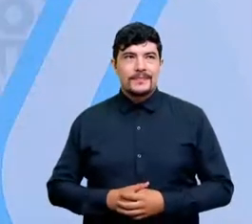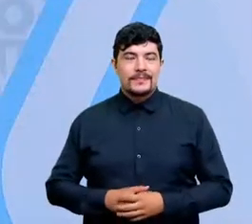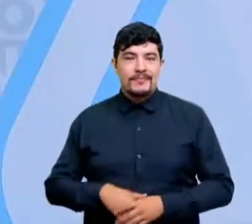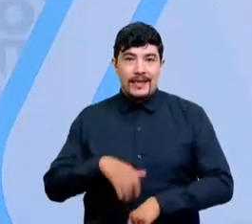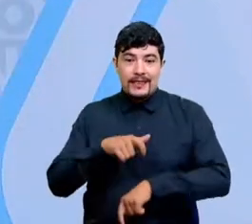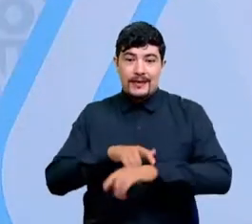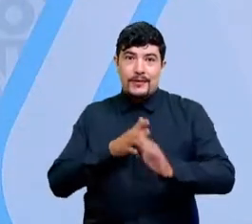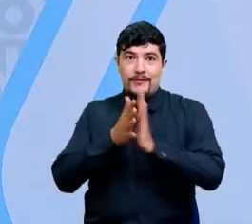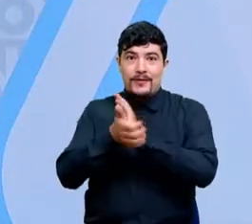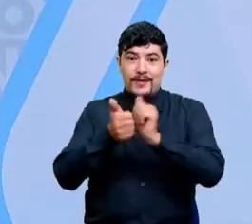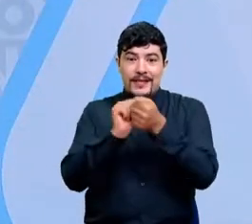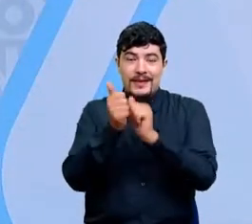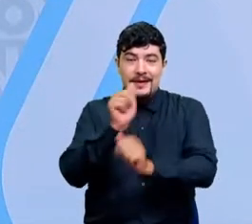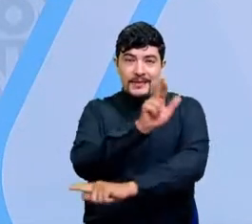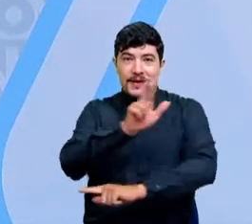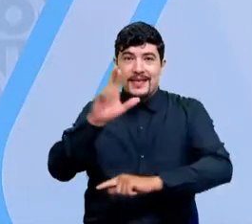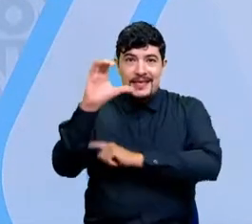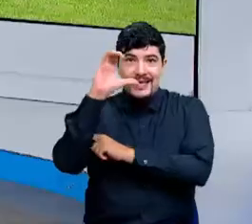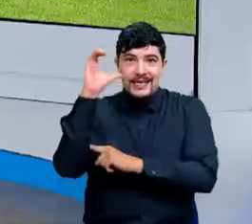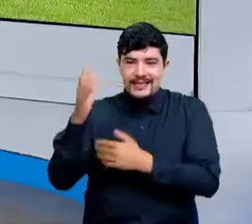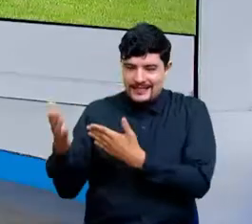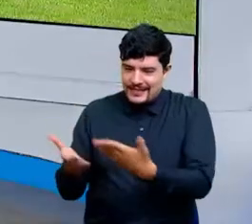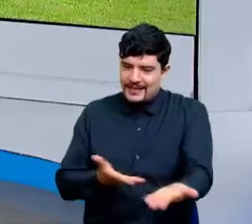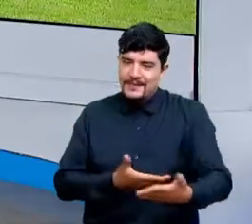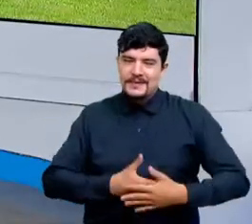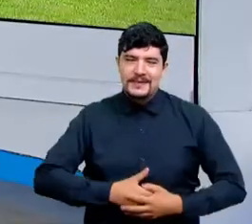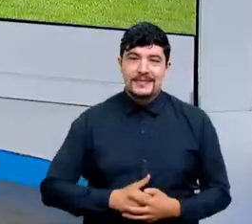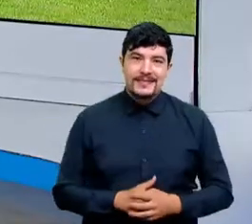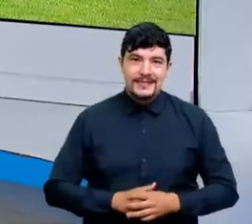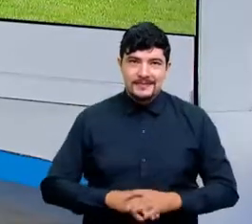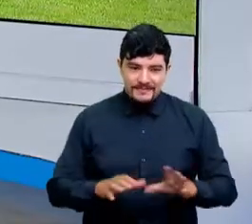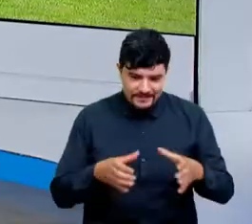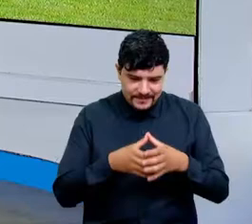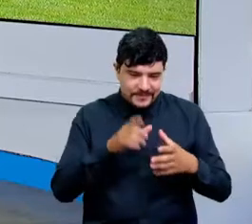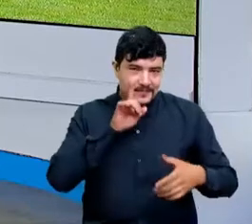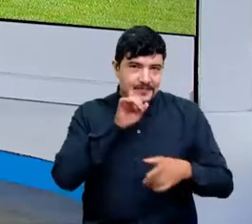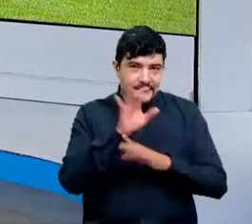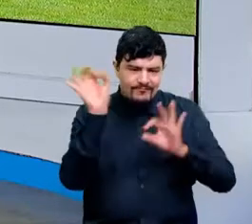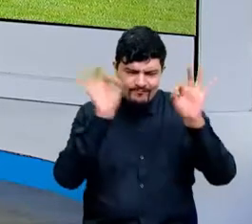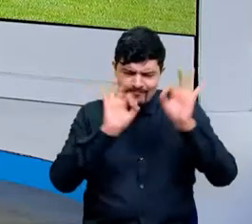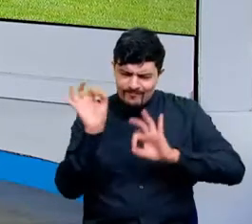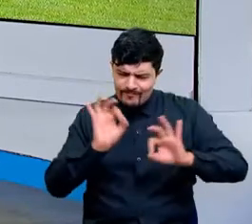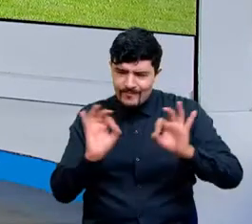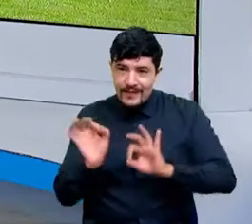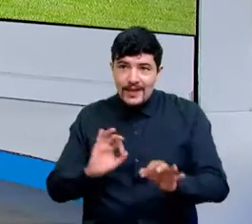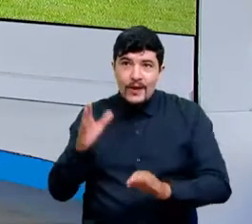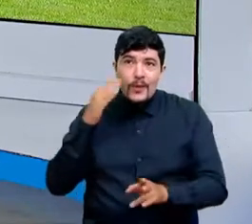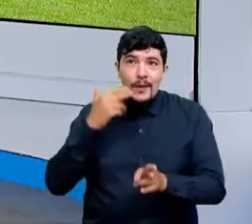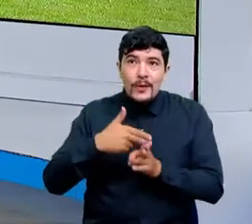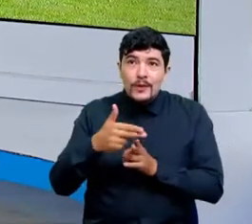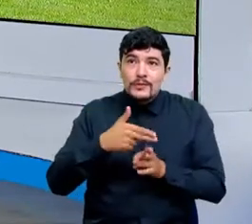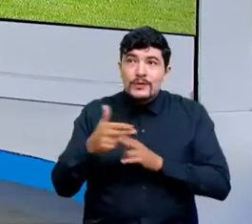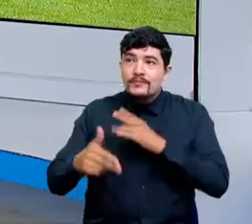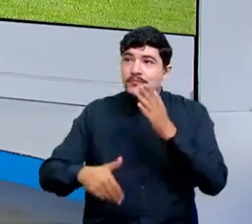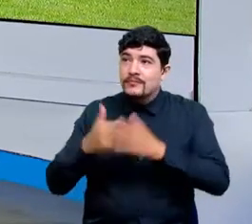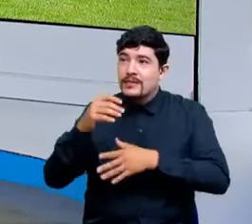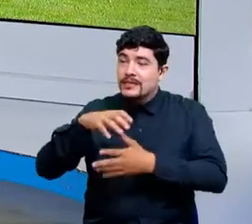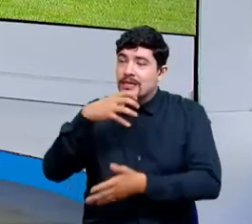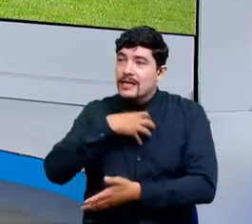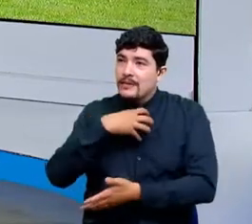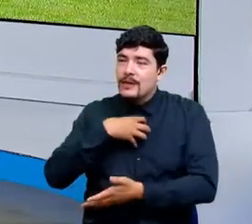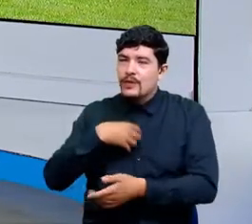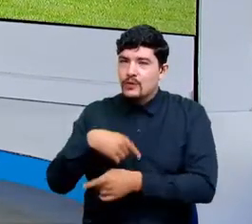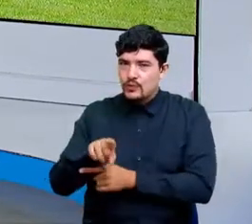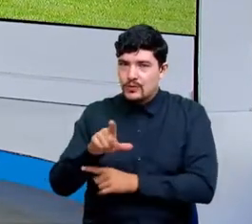Hora de los deportes en el Oriente Colombiano, bienvenidos. Atlético Bucaramanga prepara por estos días el inicio en los cuadrangulares finales de la